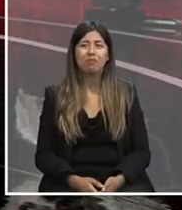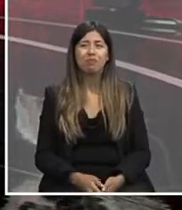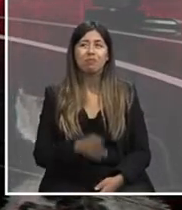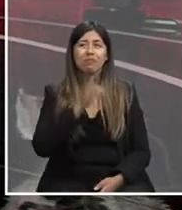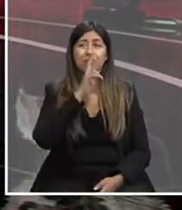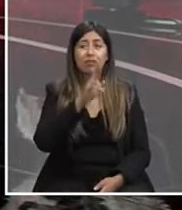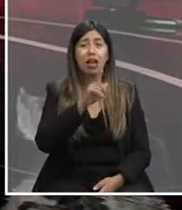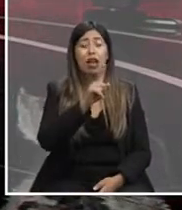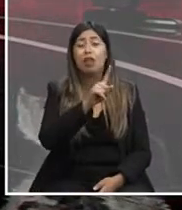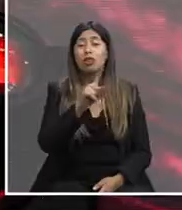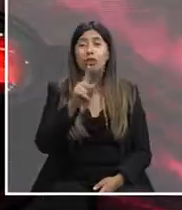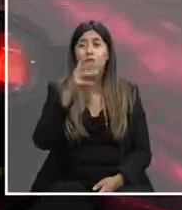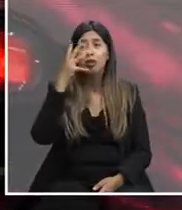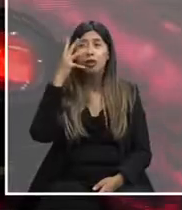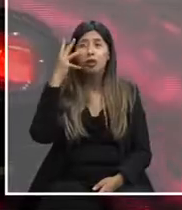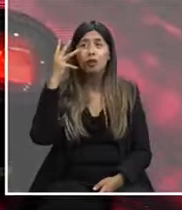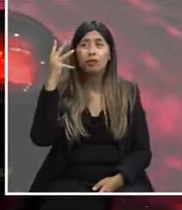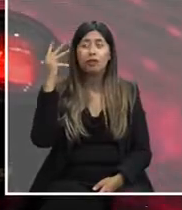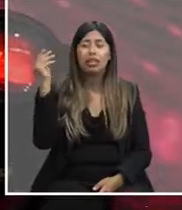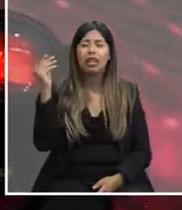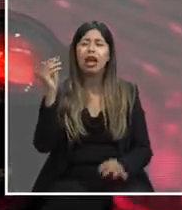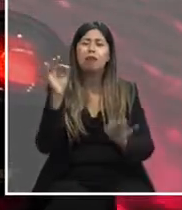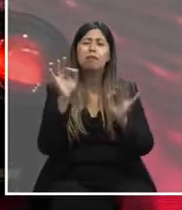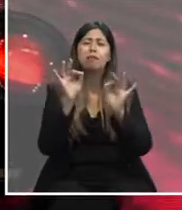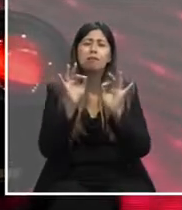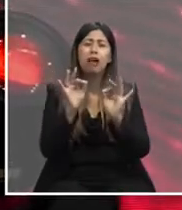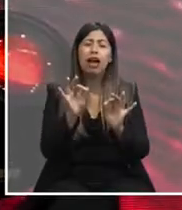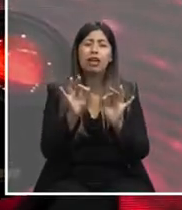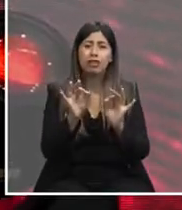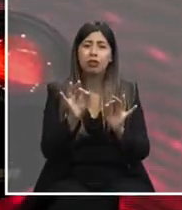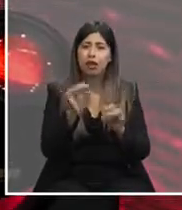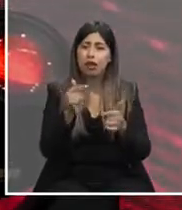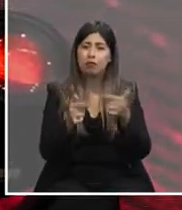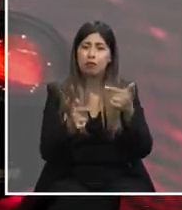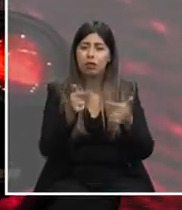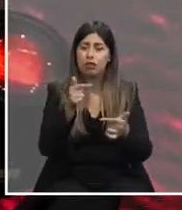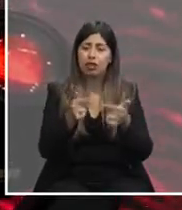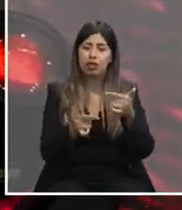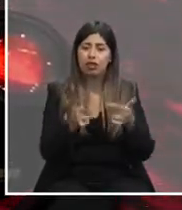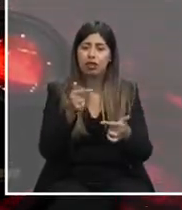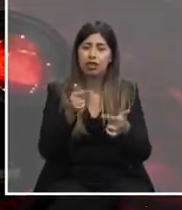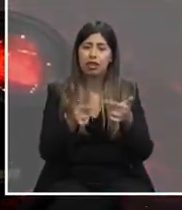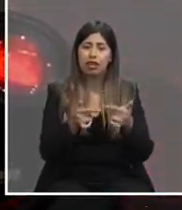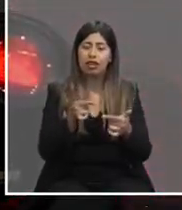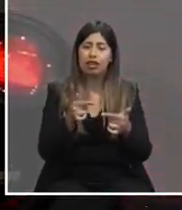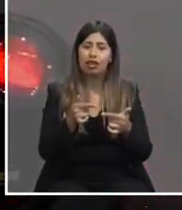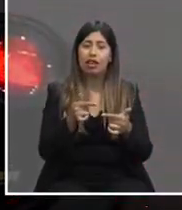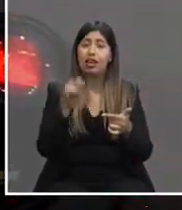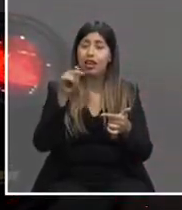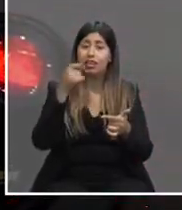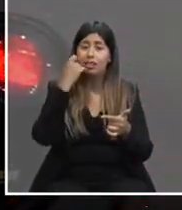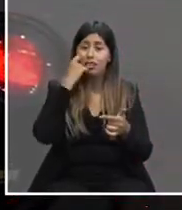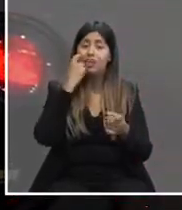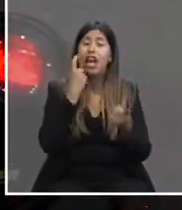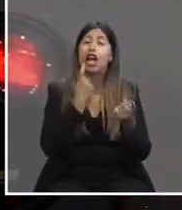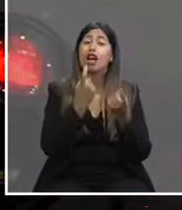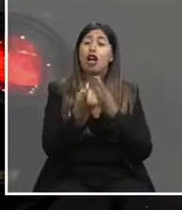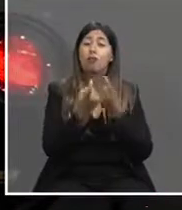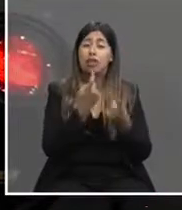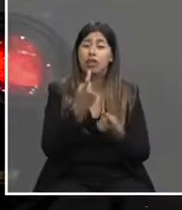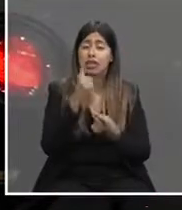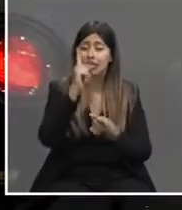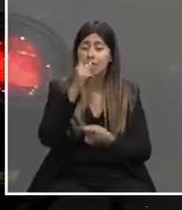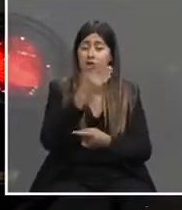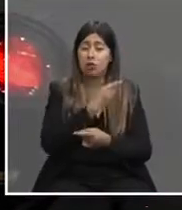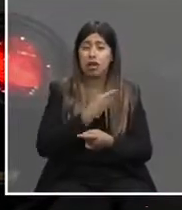no hay que olvidarse una cosa particular de la política, sobre todo de la política electoral, que es una competencia por un cargo donde